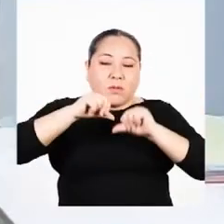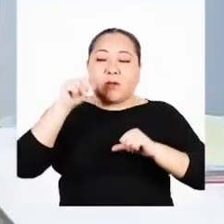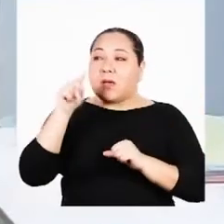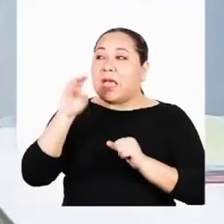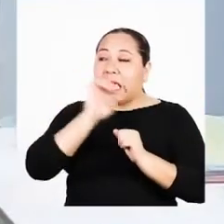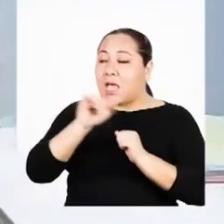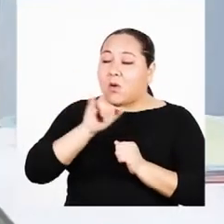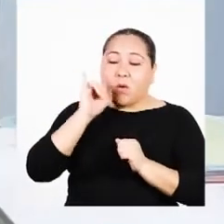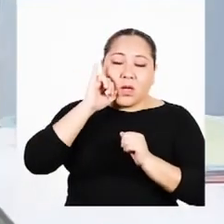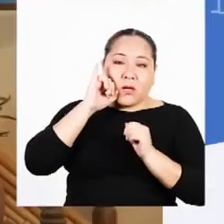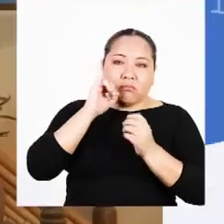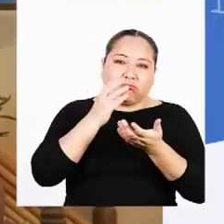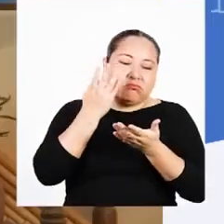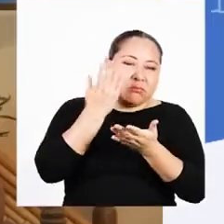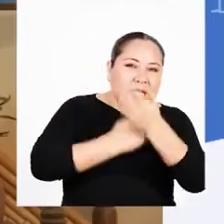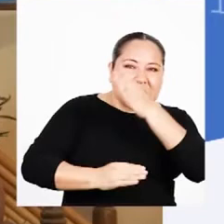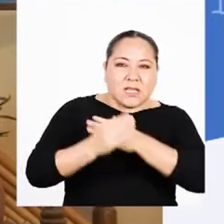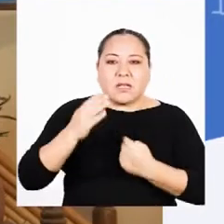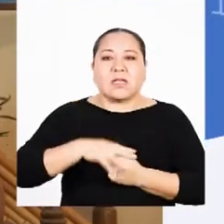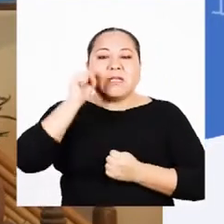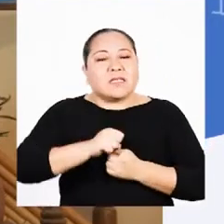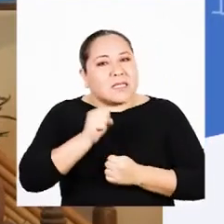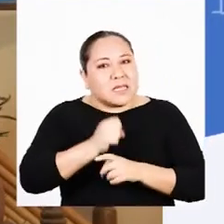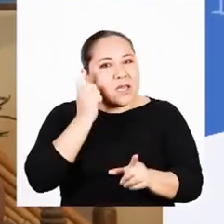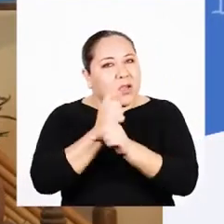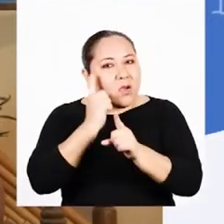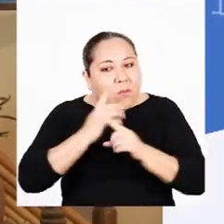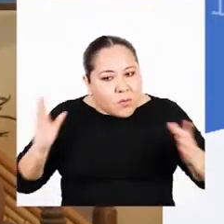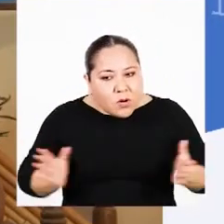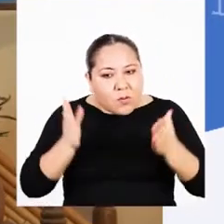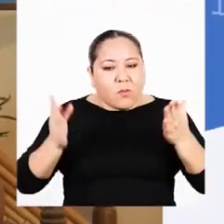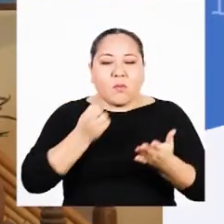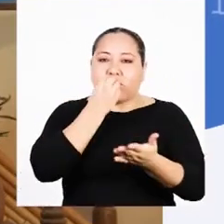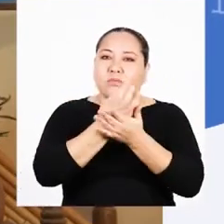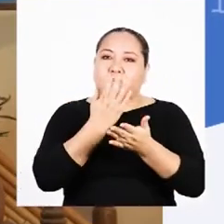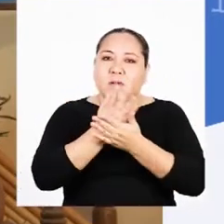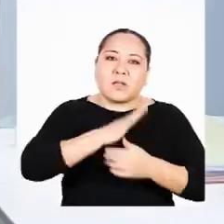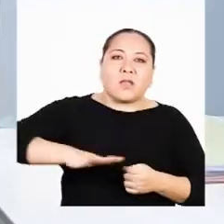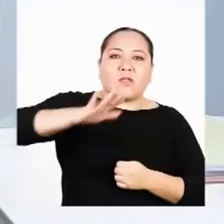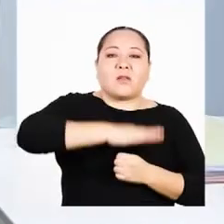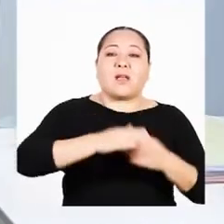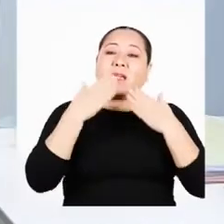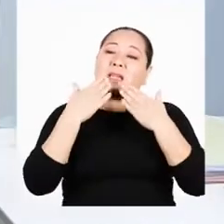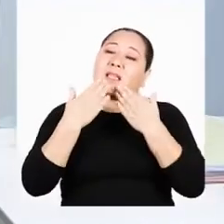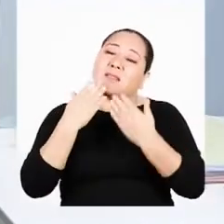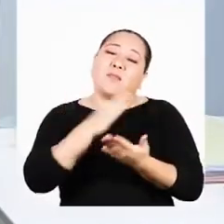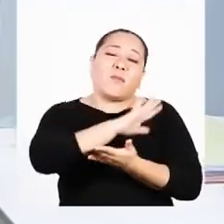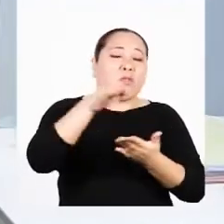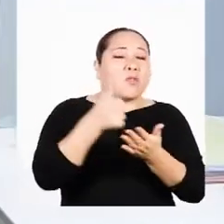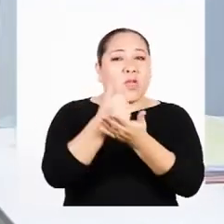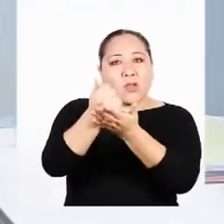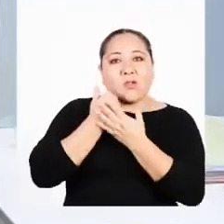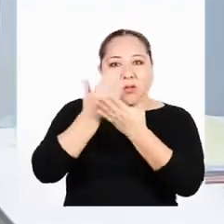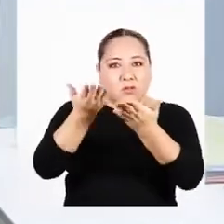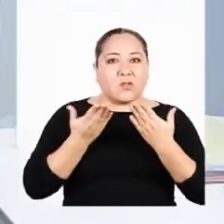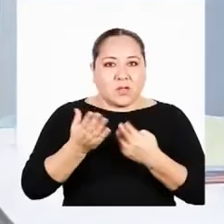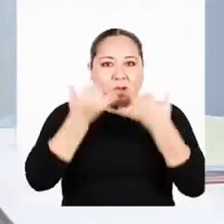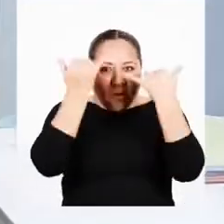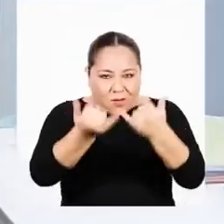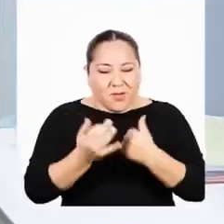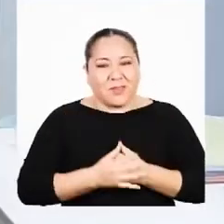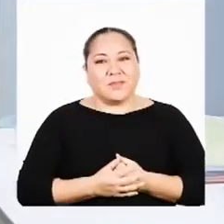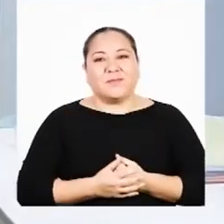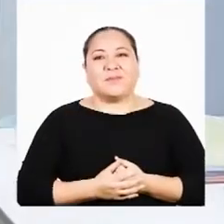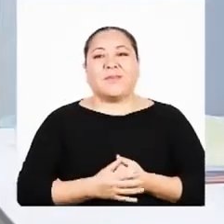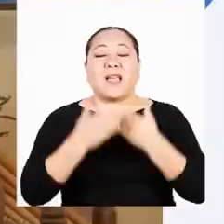Como la discriminación. Exacto. Promovamos el bien común. Muchas gracias por toda la ayuda que nos ha brindado